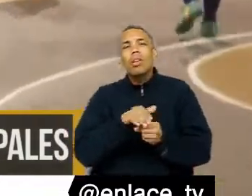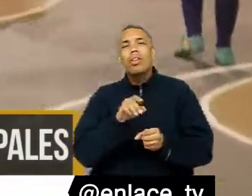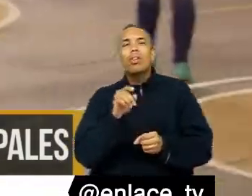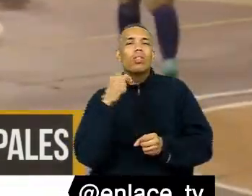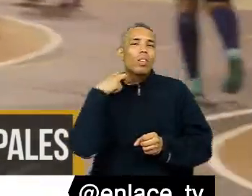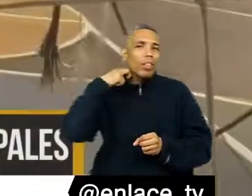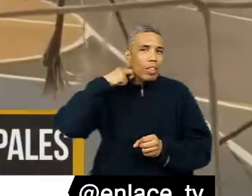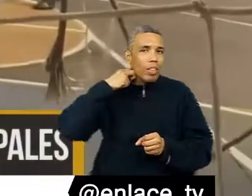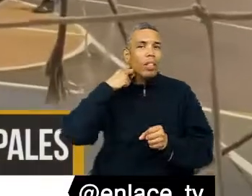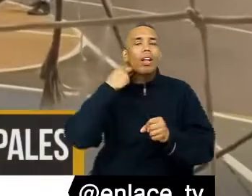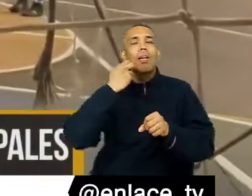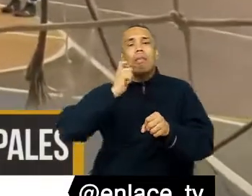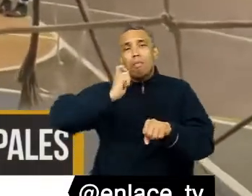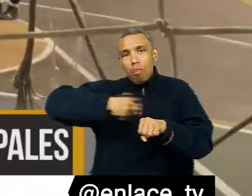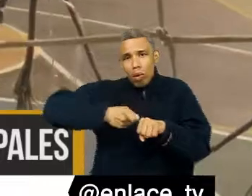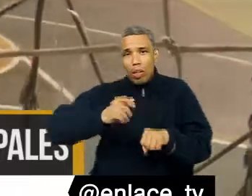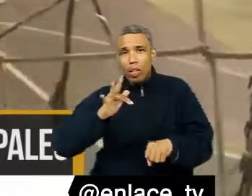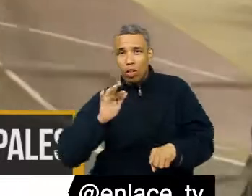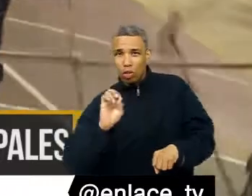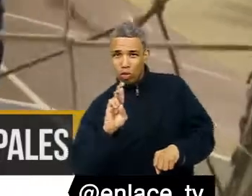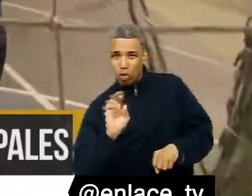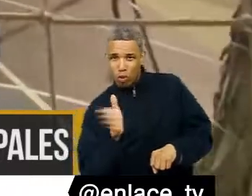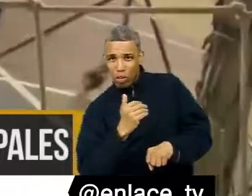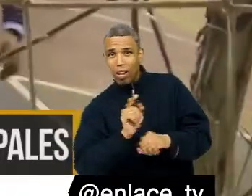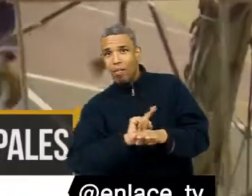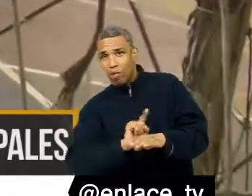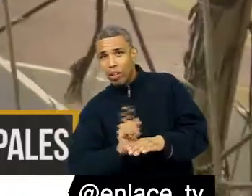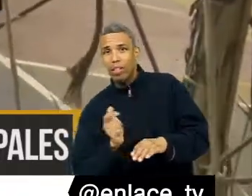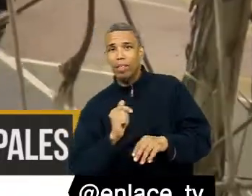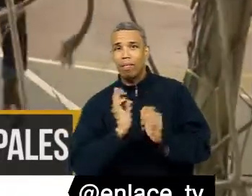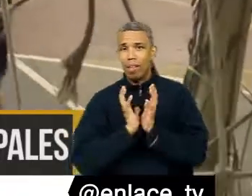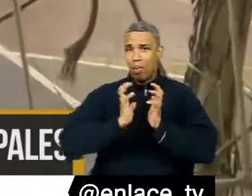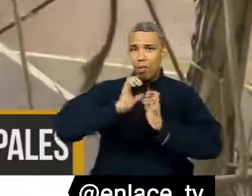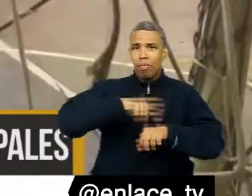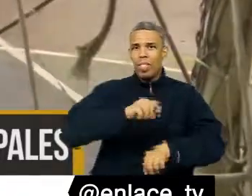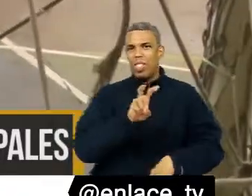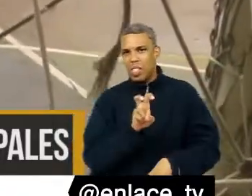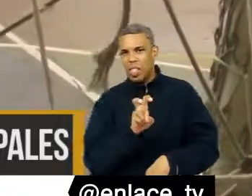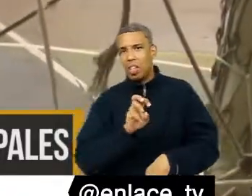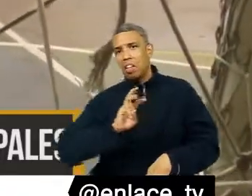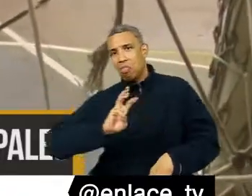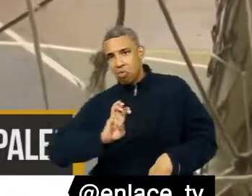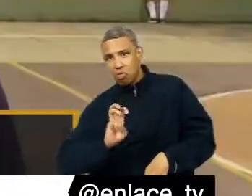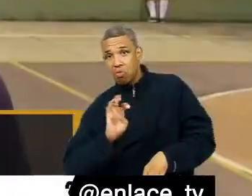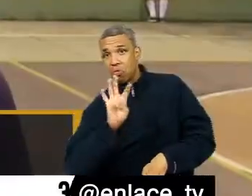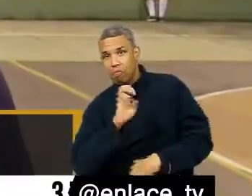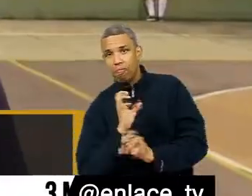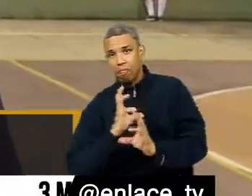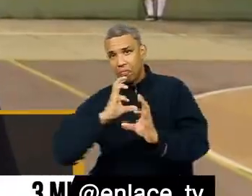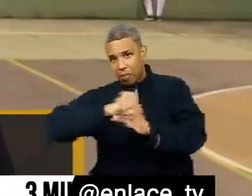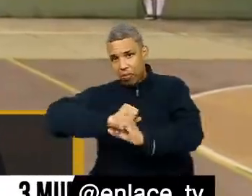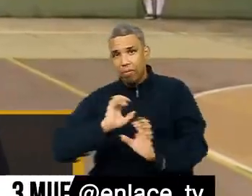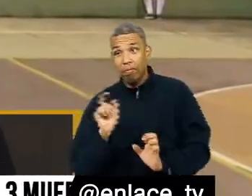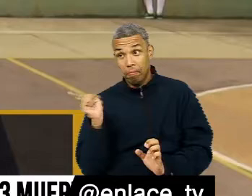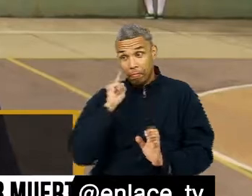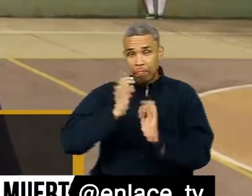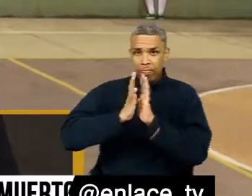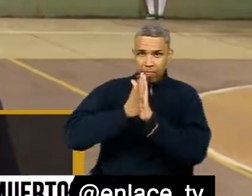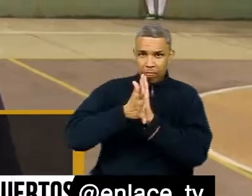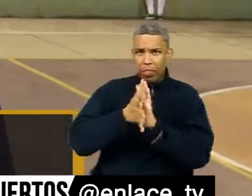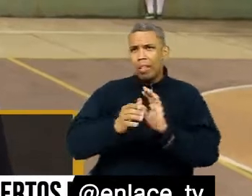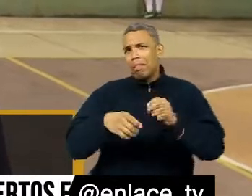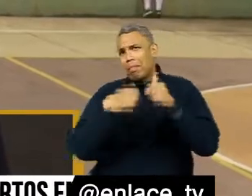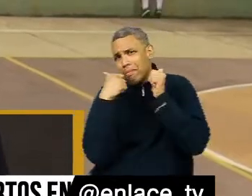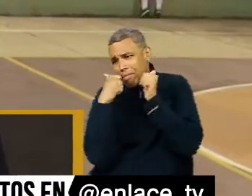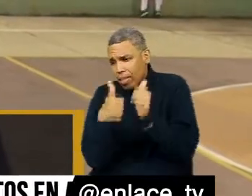Pueblo Nuevo, La Tora, Santana, Floresta y Aguas Claras a las 7, 8 y 9 de la noche. Me he sentido súper bien, ha sido un